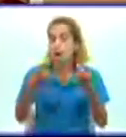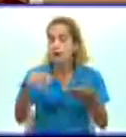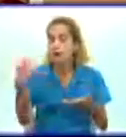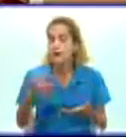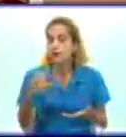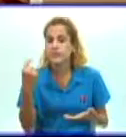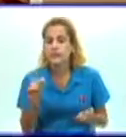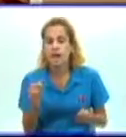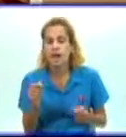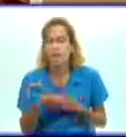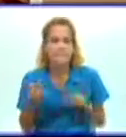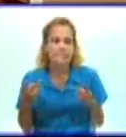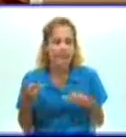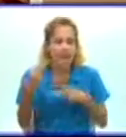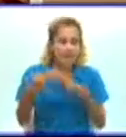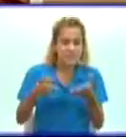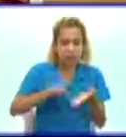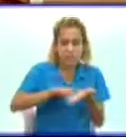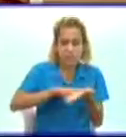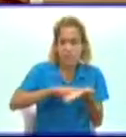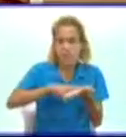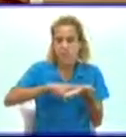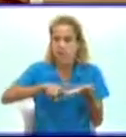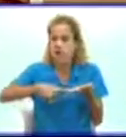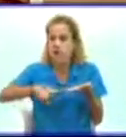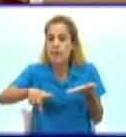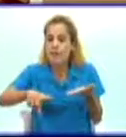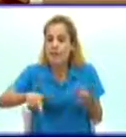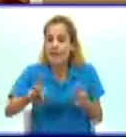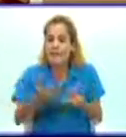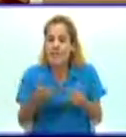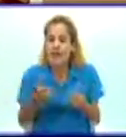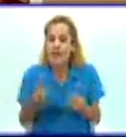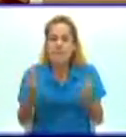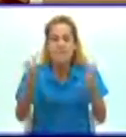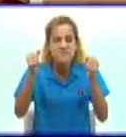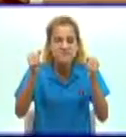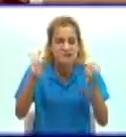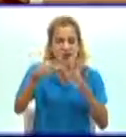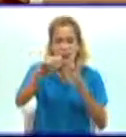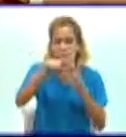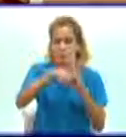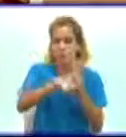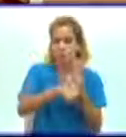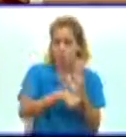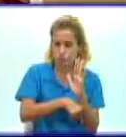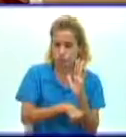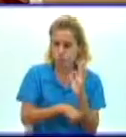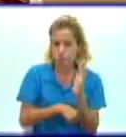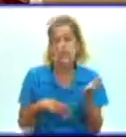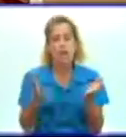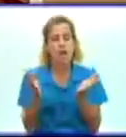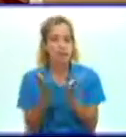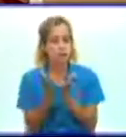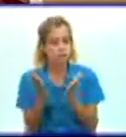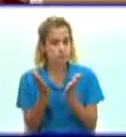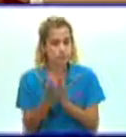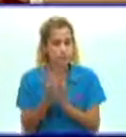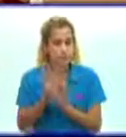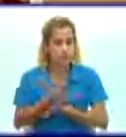les voy a sugerir realizar durante las semanas que les permitirán, fijar también, son esos muy similares a estos que hemos